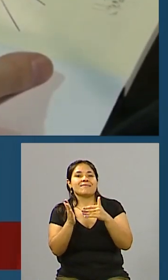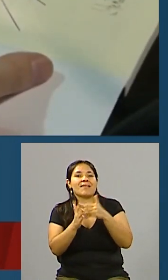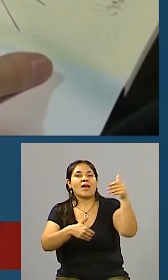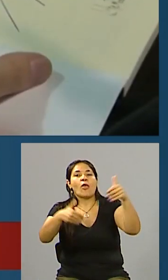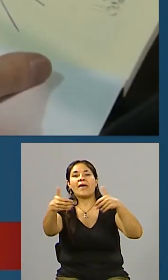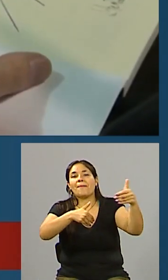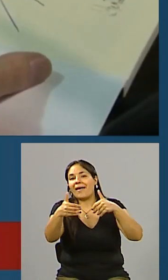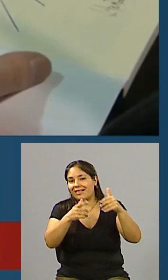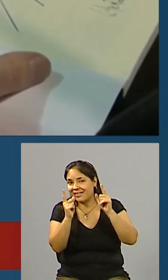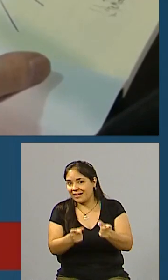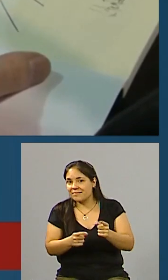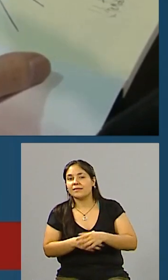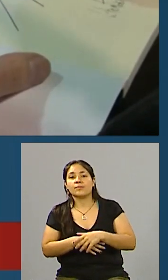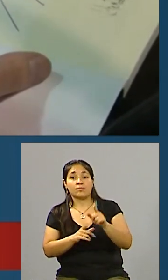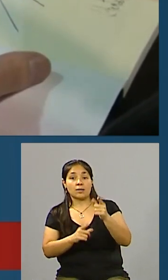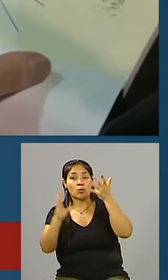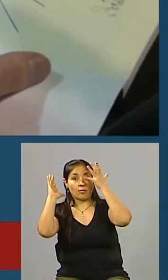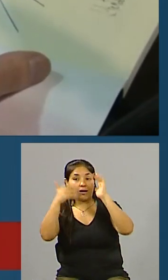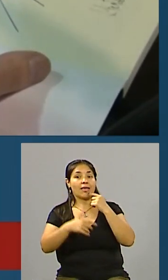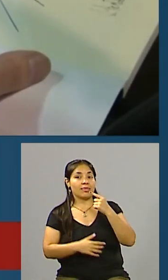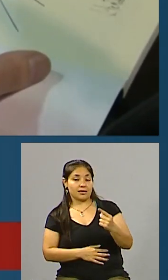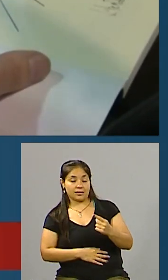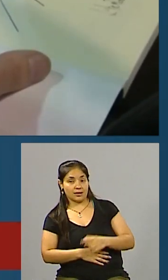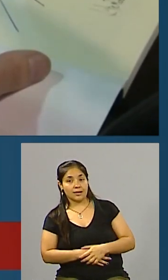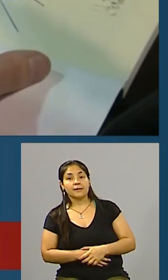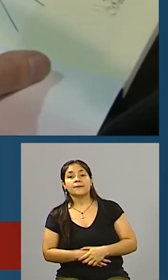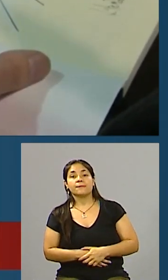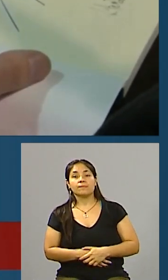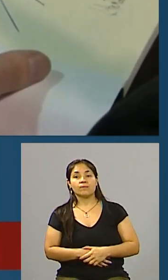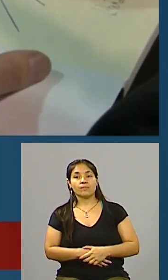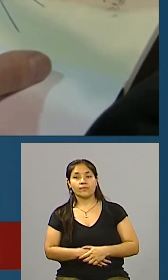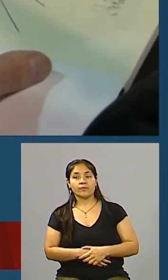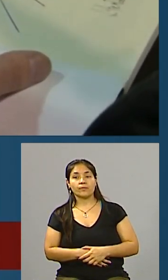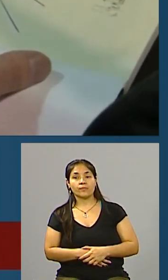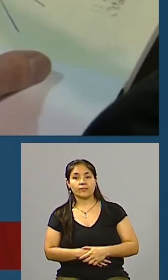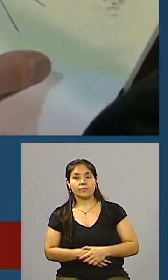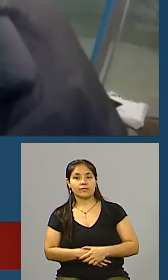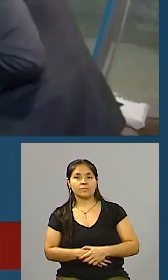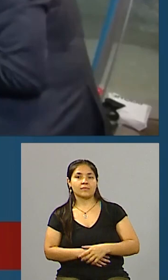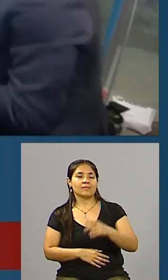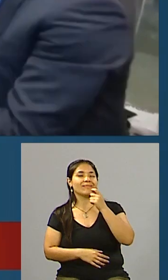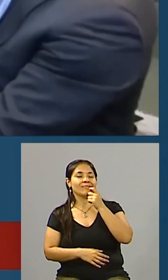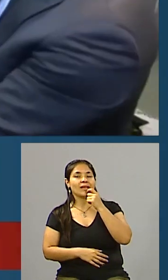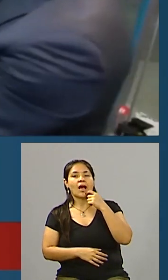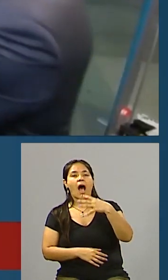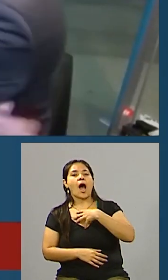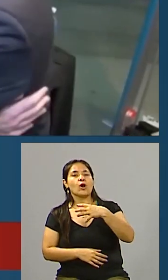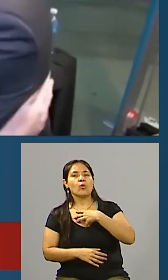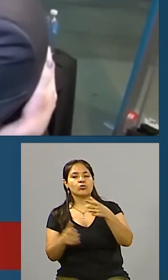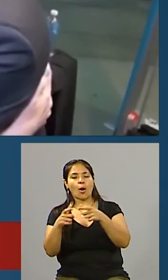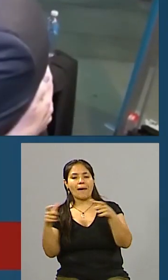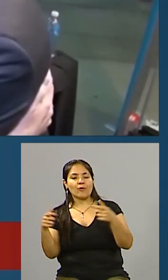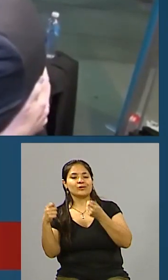que justamente Milei plantea, señalando esta idea de que se le van a entregar vouchers, o sea, como si